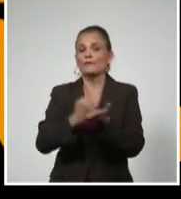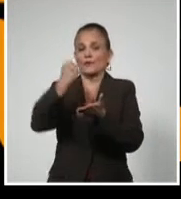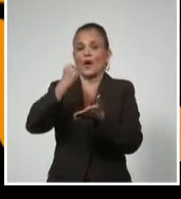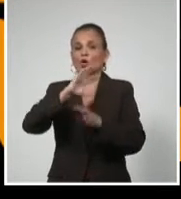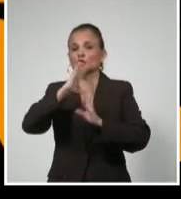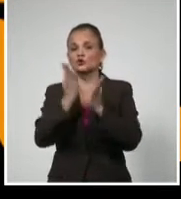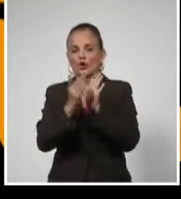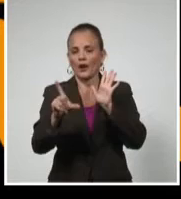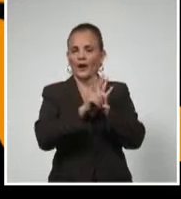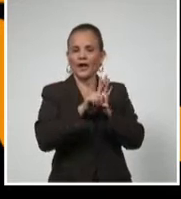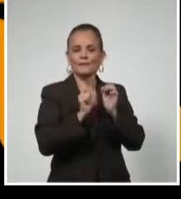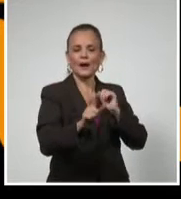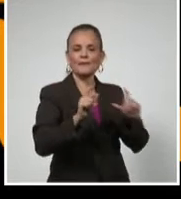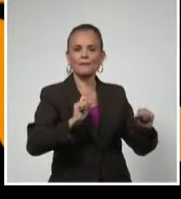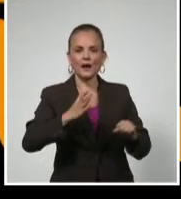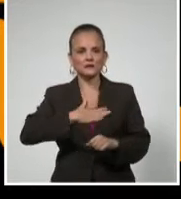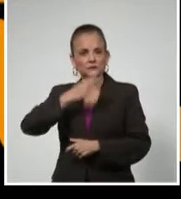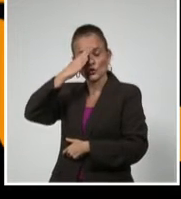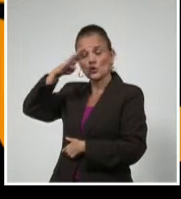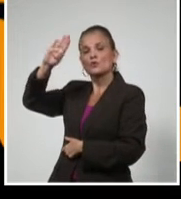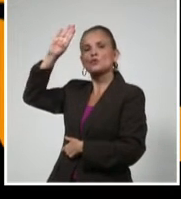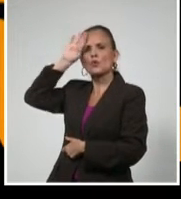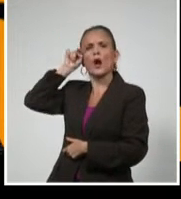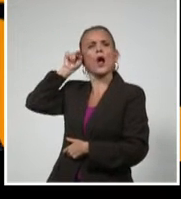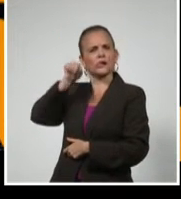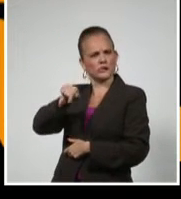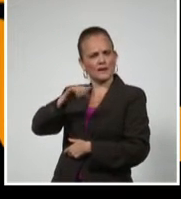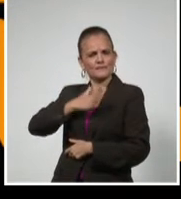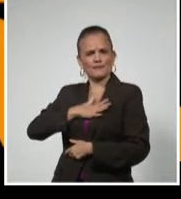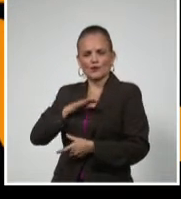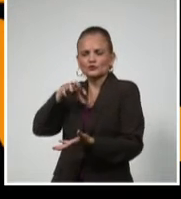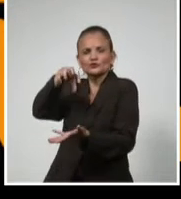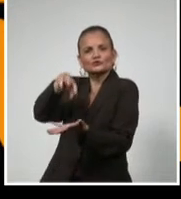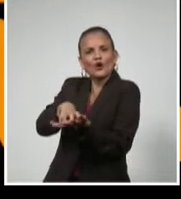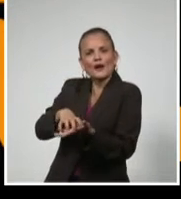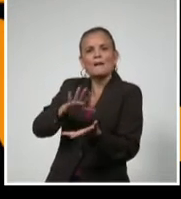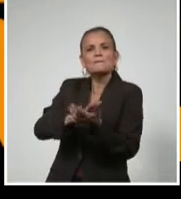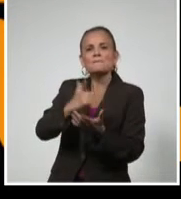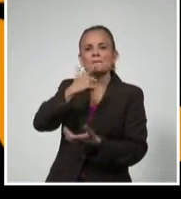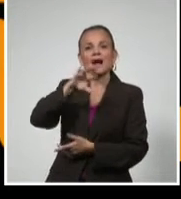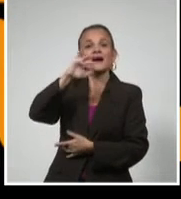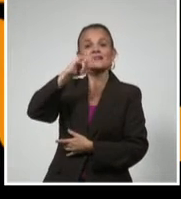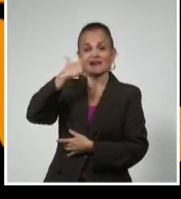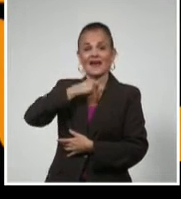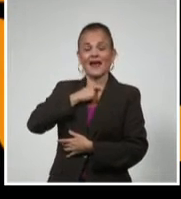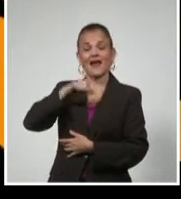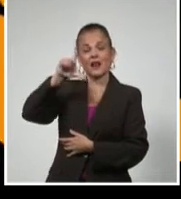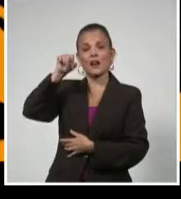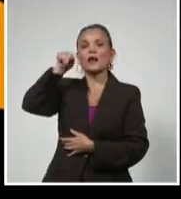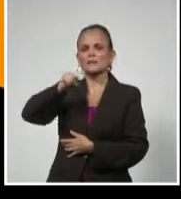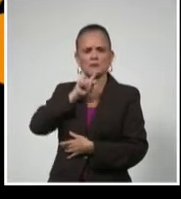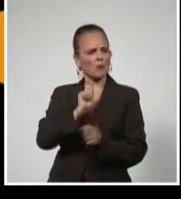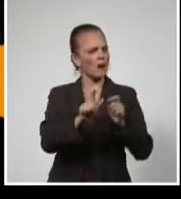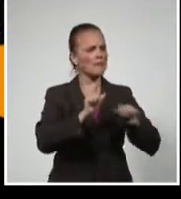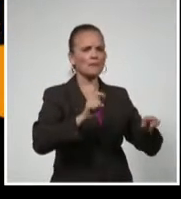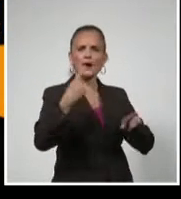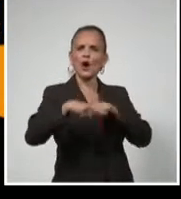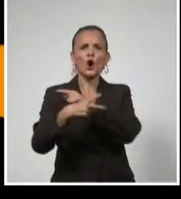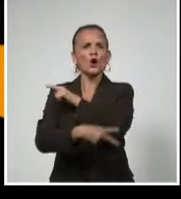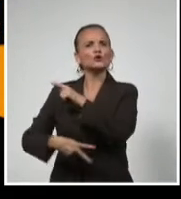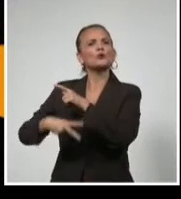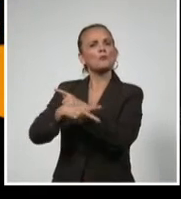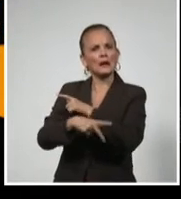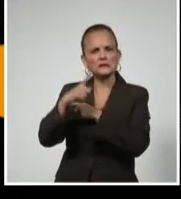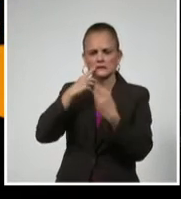registrado 45 negocios en la Zona Especial de Desarrollo Mariel por unos 2.600 millones de dólares y otros